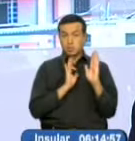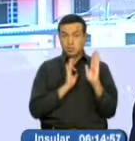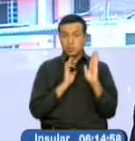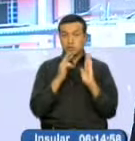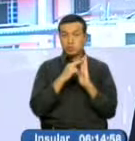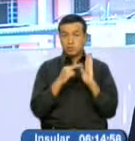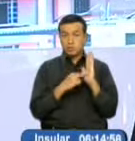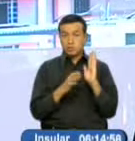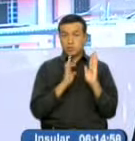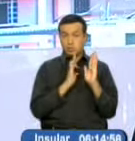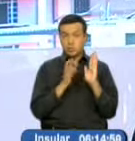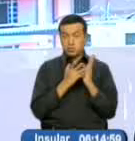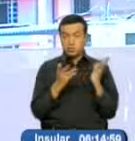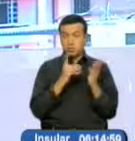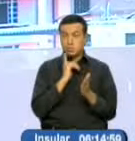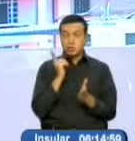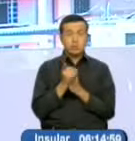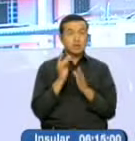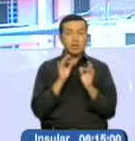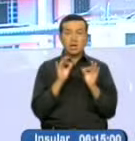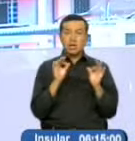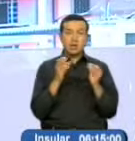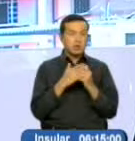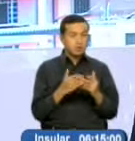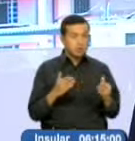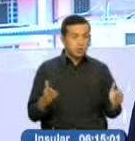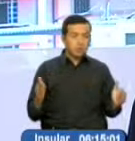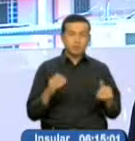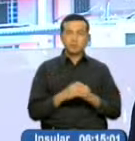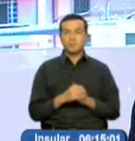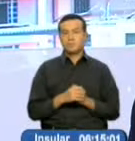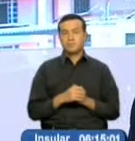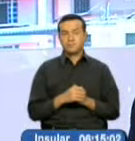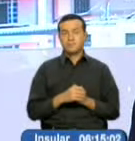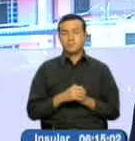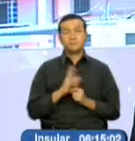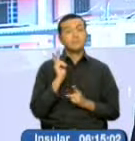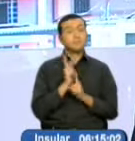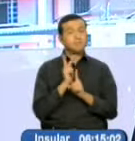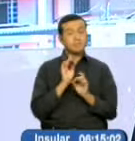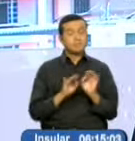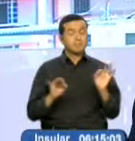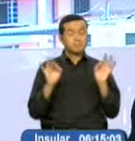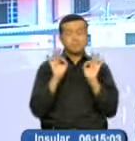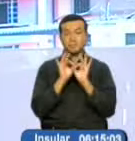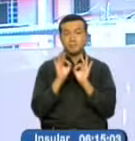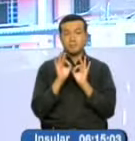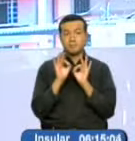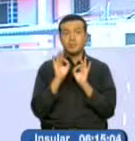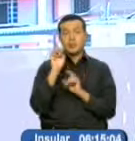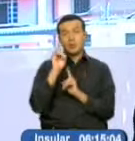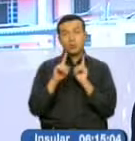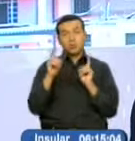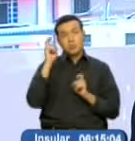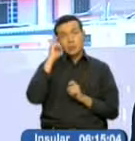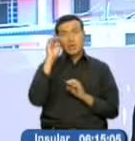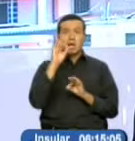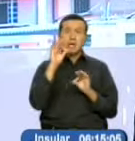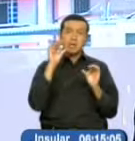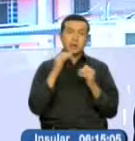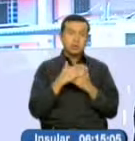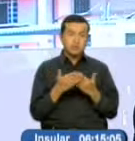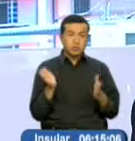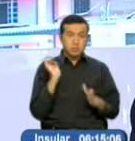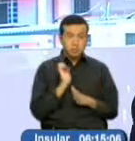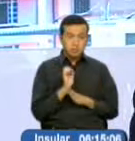Reglamentos técnicos que nos aseguren la calidad de los productos, porque también esa es otra arista importante. A veces la calidad de los productos